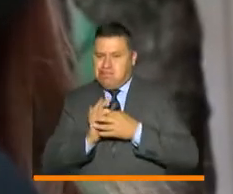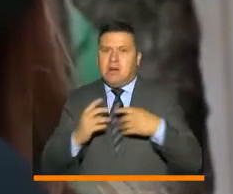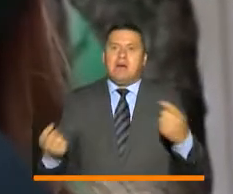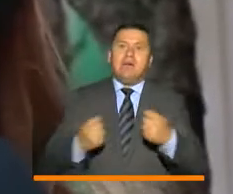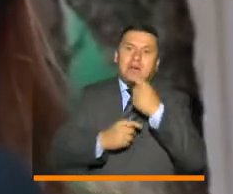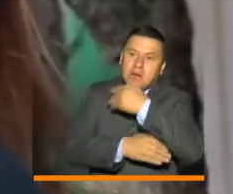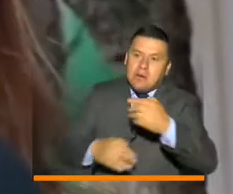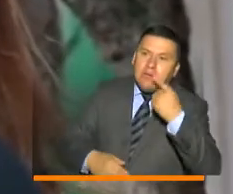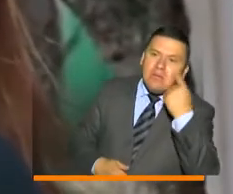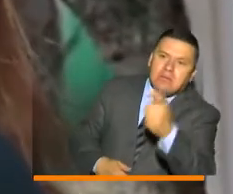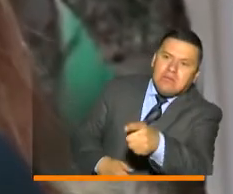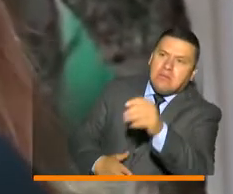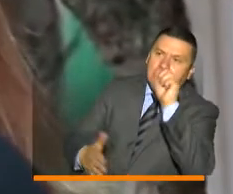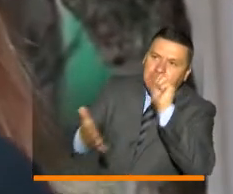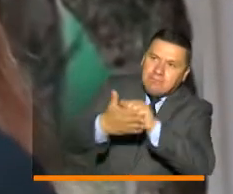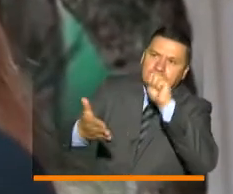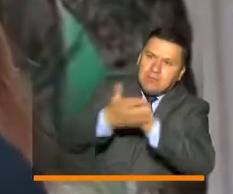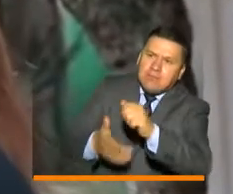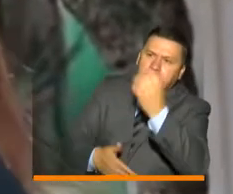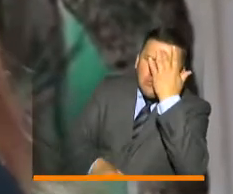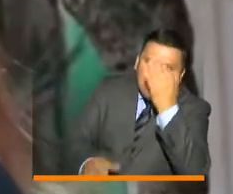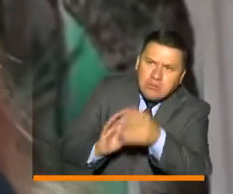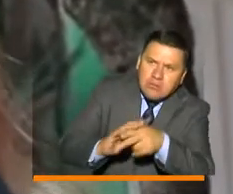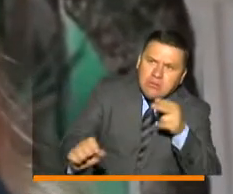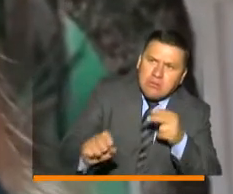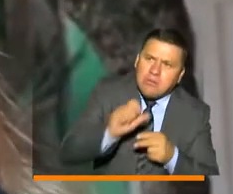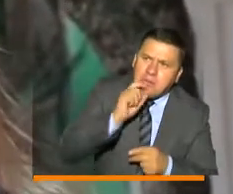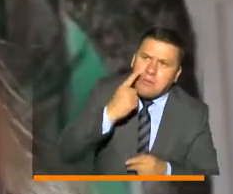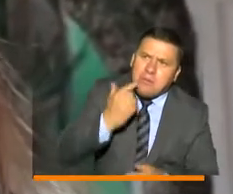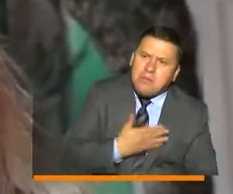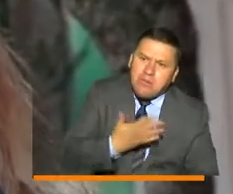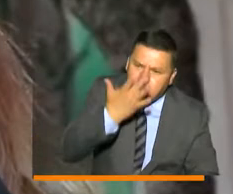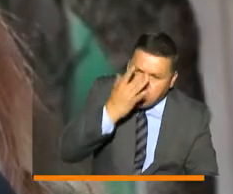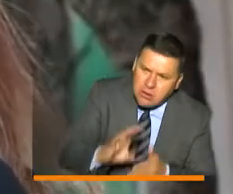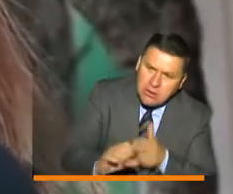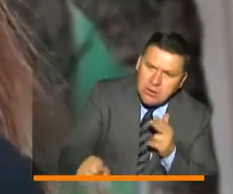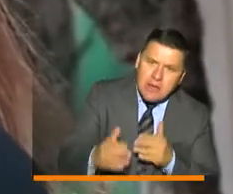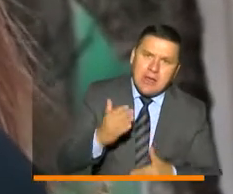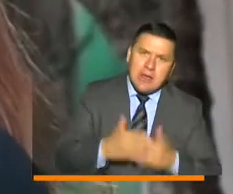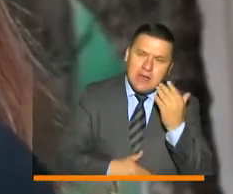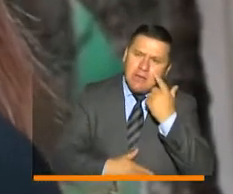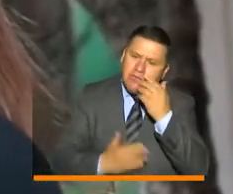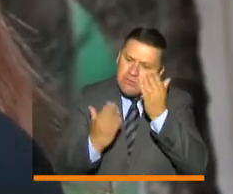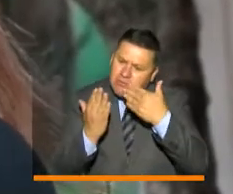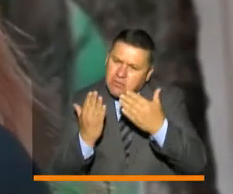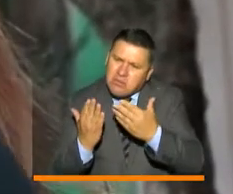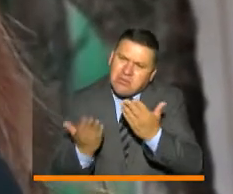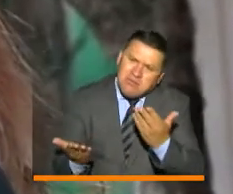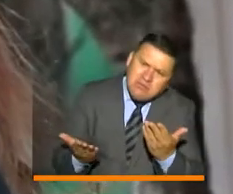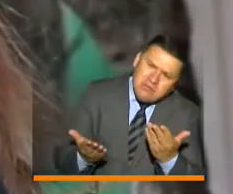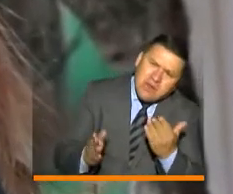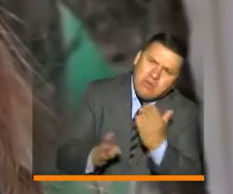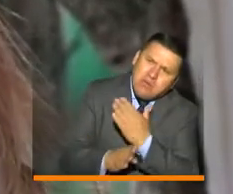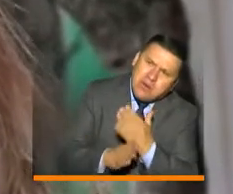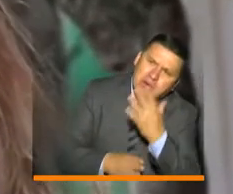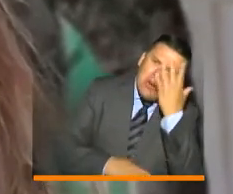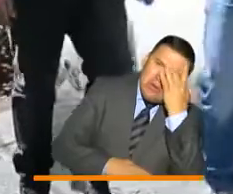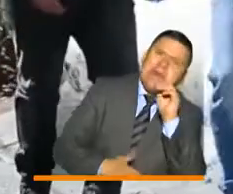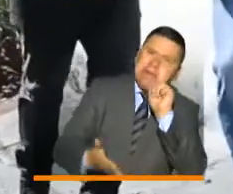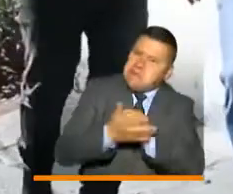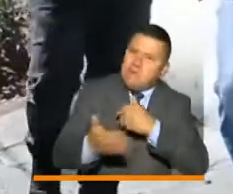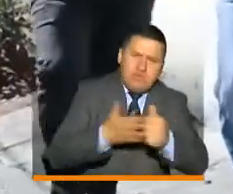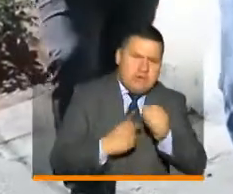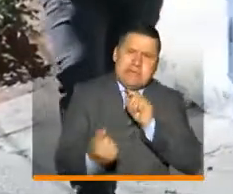a los niños casa a casa para preguntar a los papás, para empezar a revisar cuáles son esas problemáticas, en